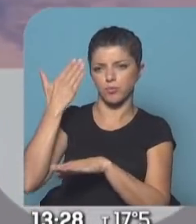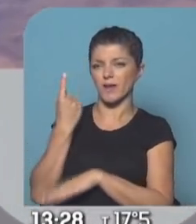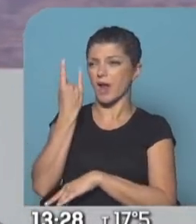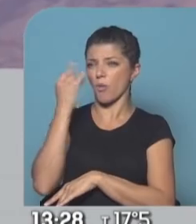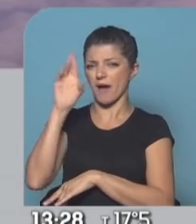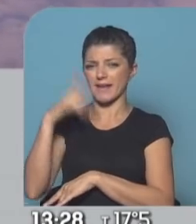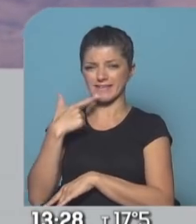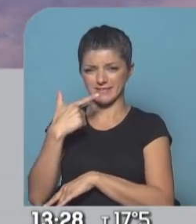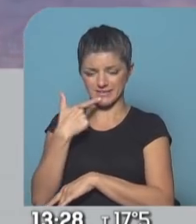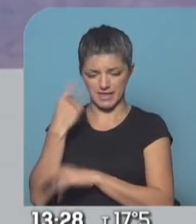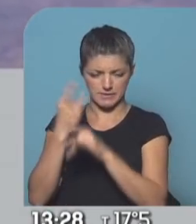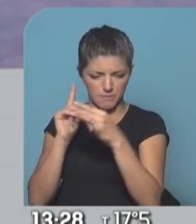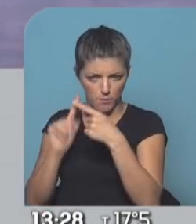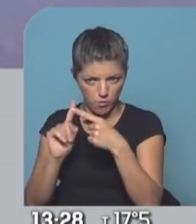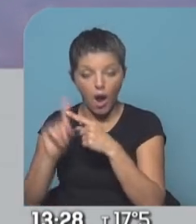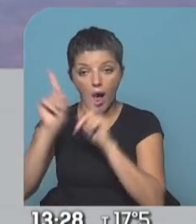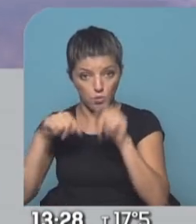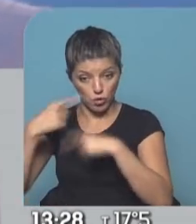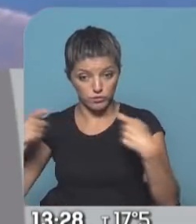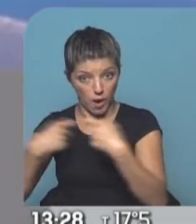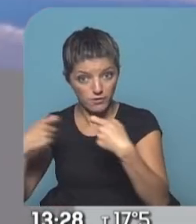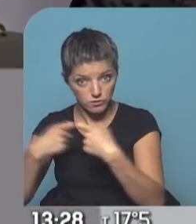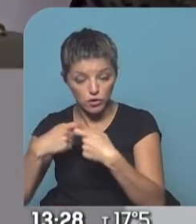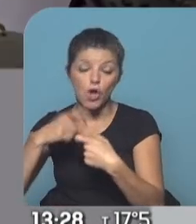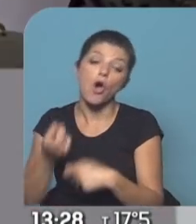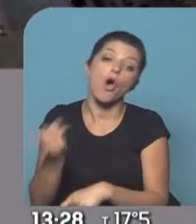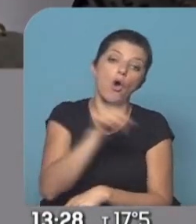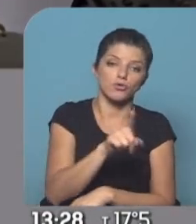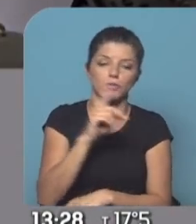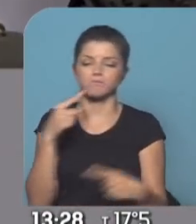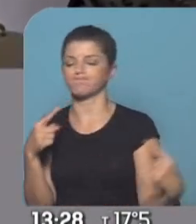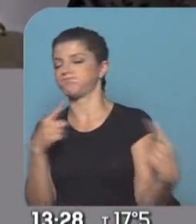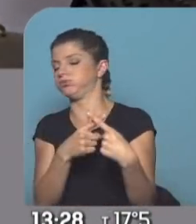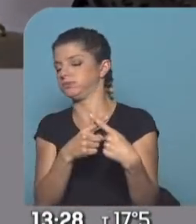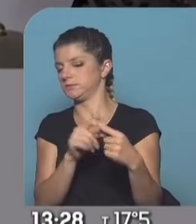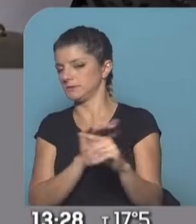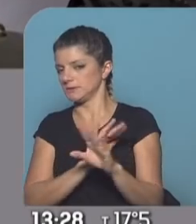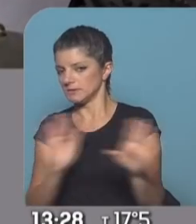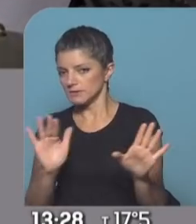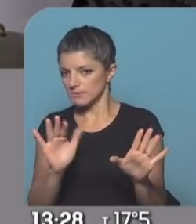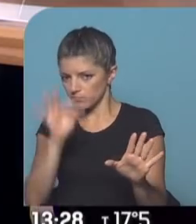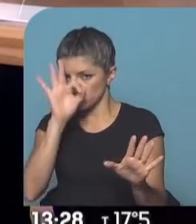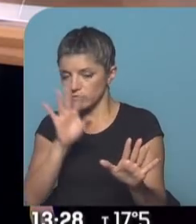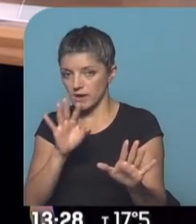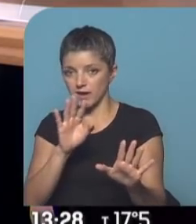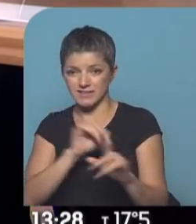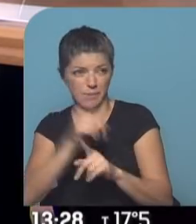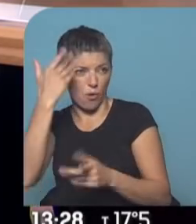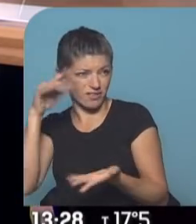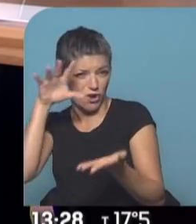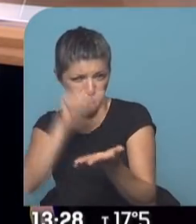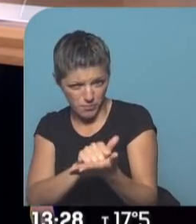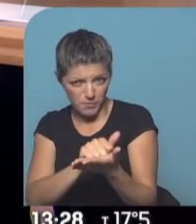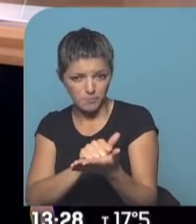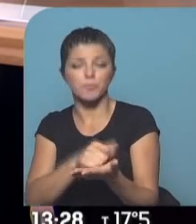Soviética. Algunos de ellos siguen aliados, otros no los pudieron ver nunca, ni aún dominados, como es el caso